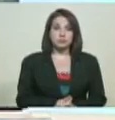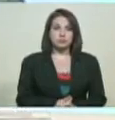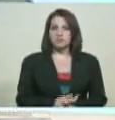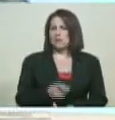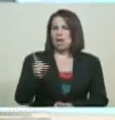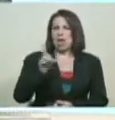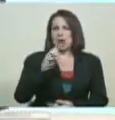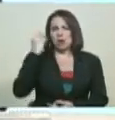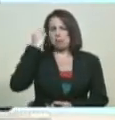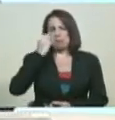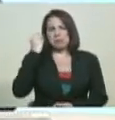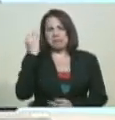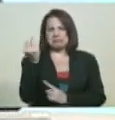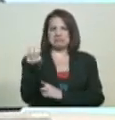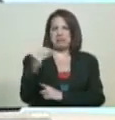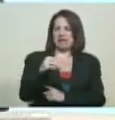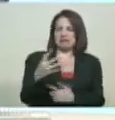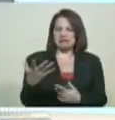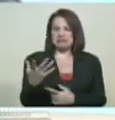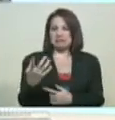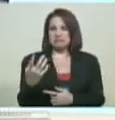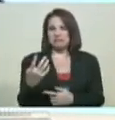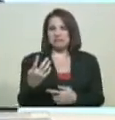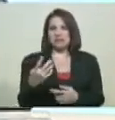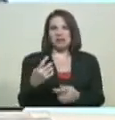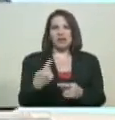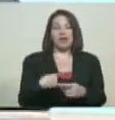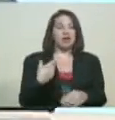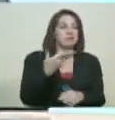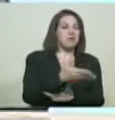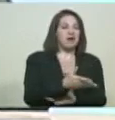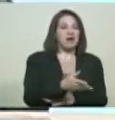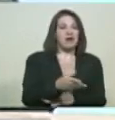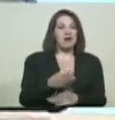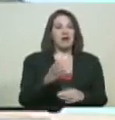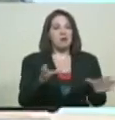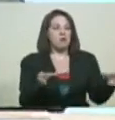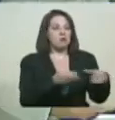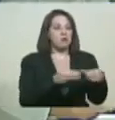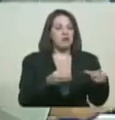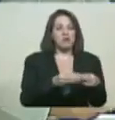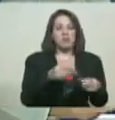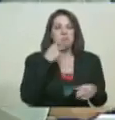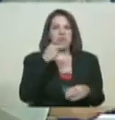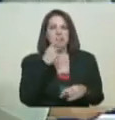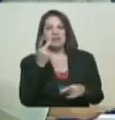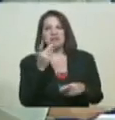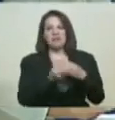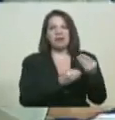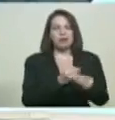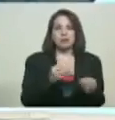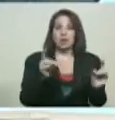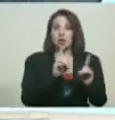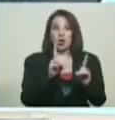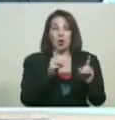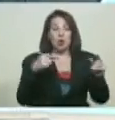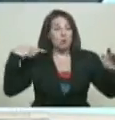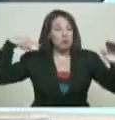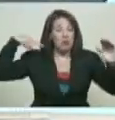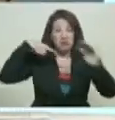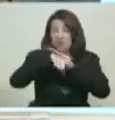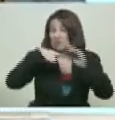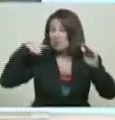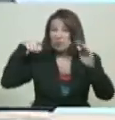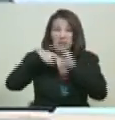de una medida más de un operativo más que sales un día y hace esto no se trata de una gran operación profunda contra las